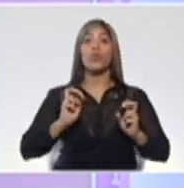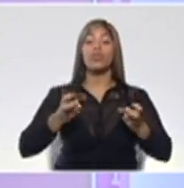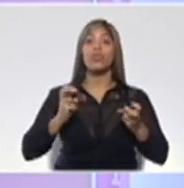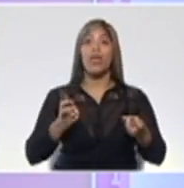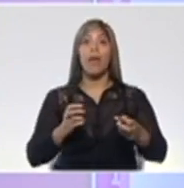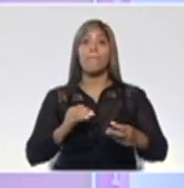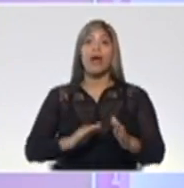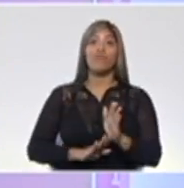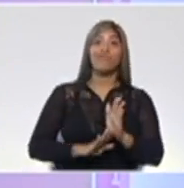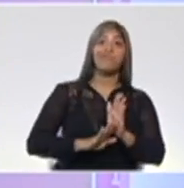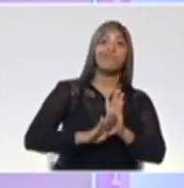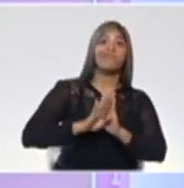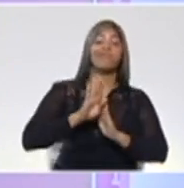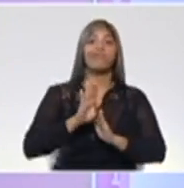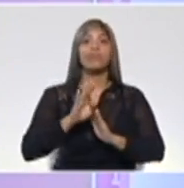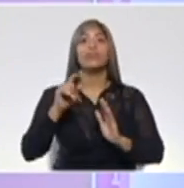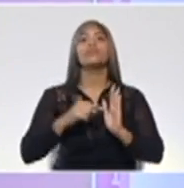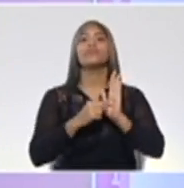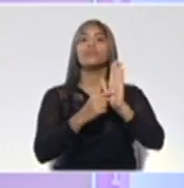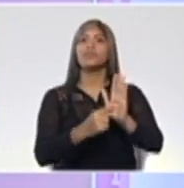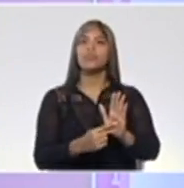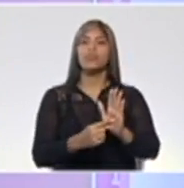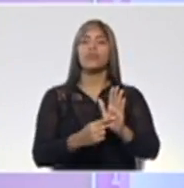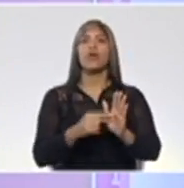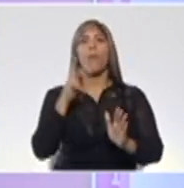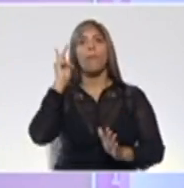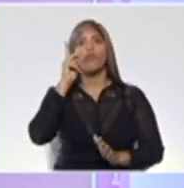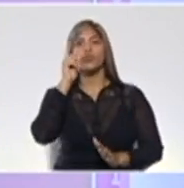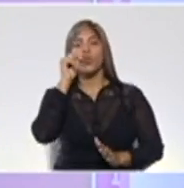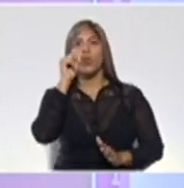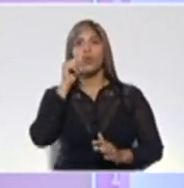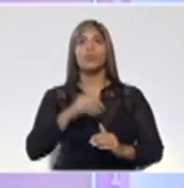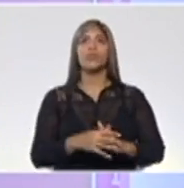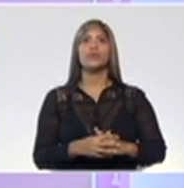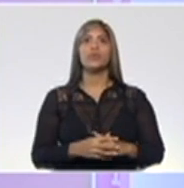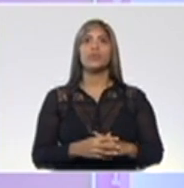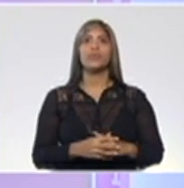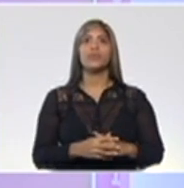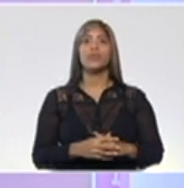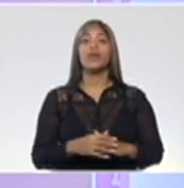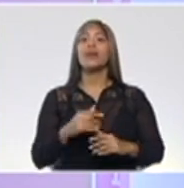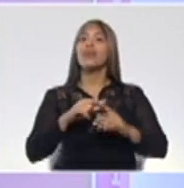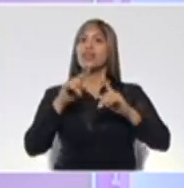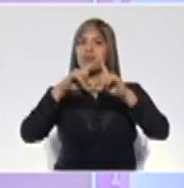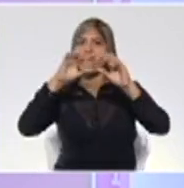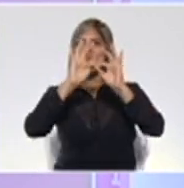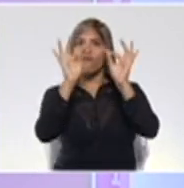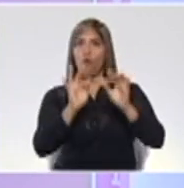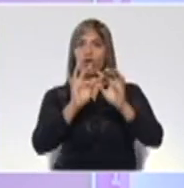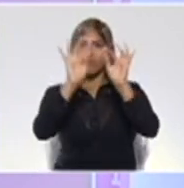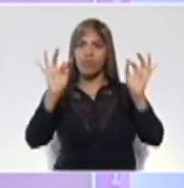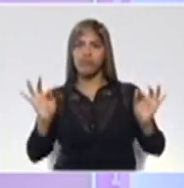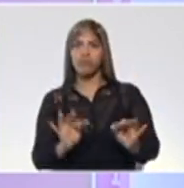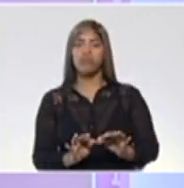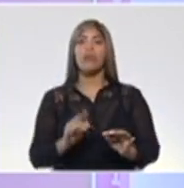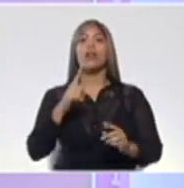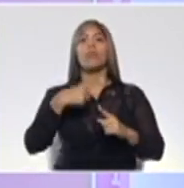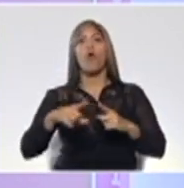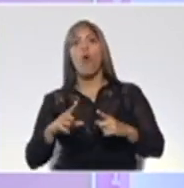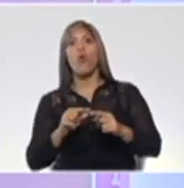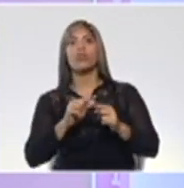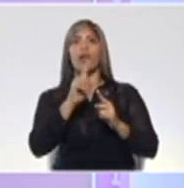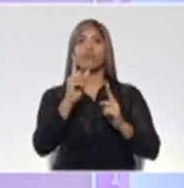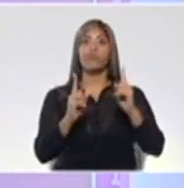temas que el día de hoy nos presenta el profesor Yuliber Carpio acerca de los rombos, también de los radicales, de las